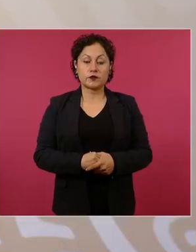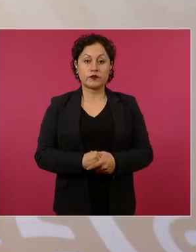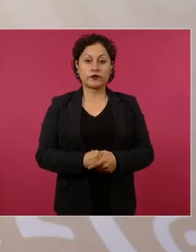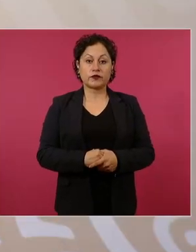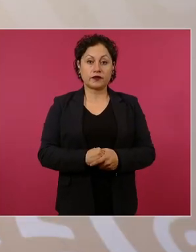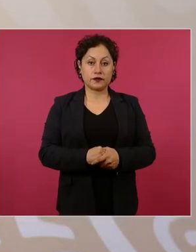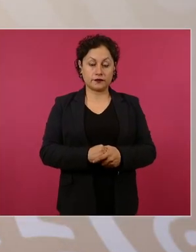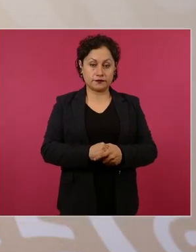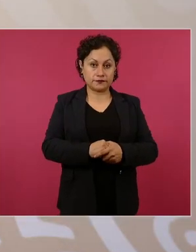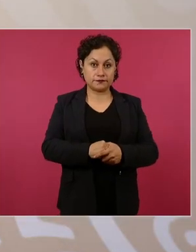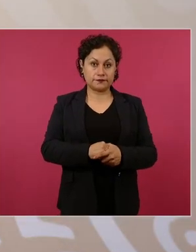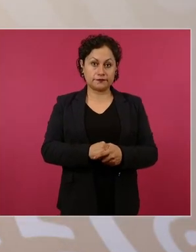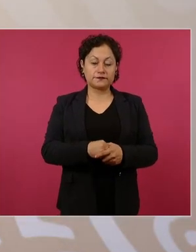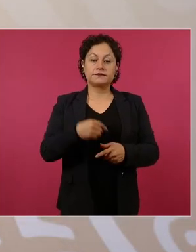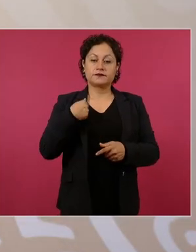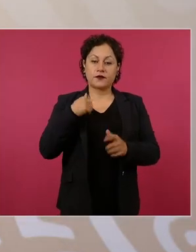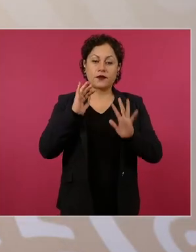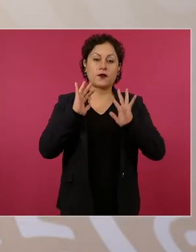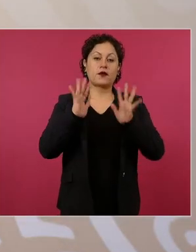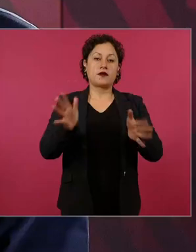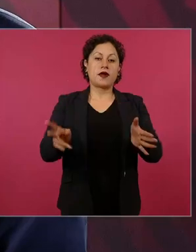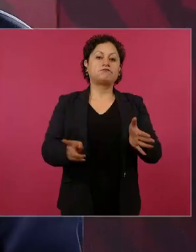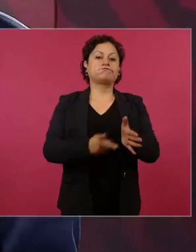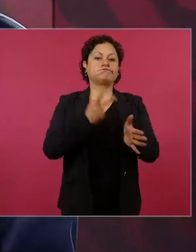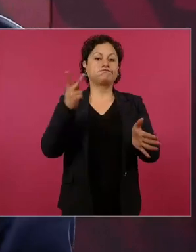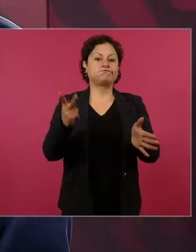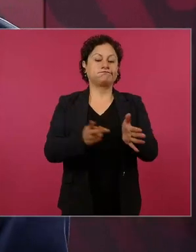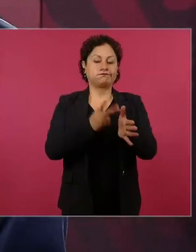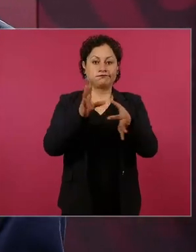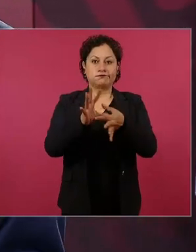Ya hablé de esto, pero ayuda mucho